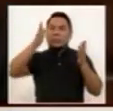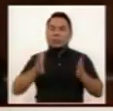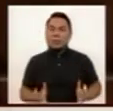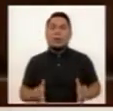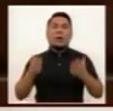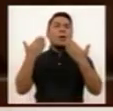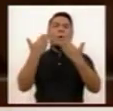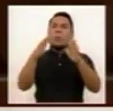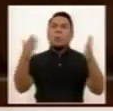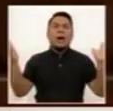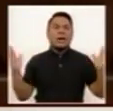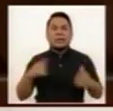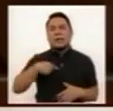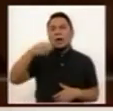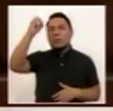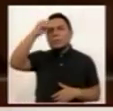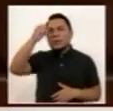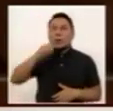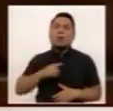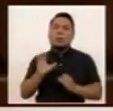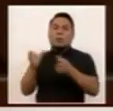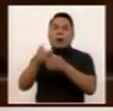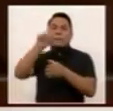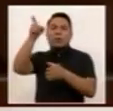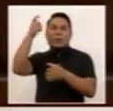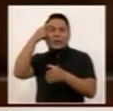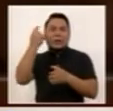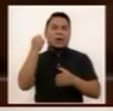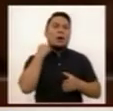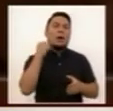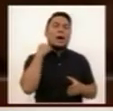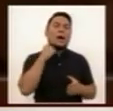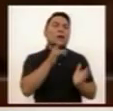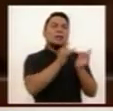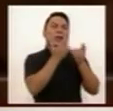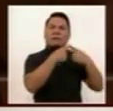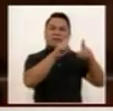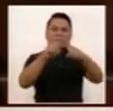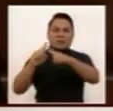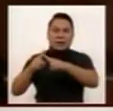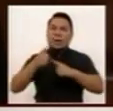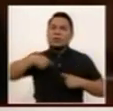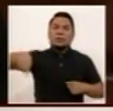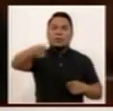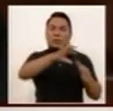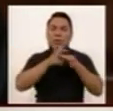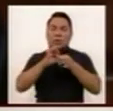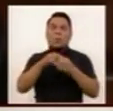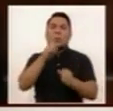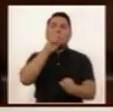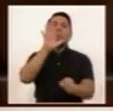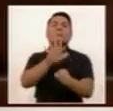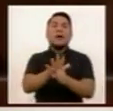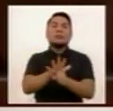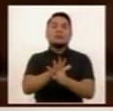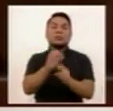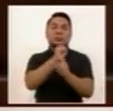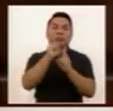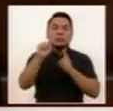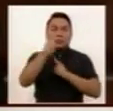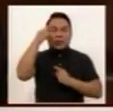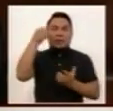cualquier ideología política y credo, un pacto social que nos comprometa a fin de luchar